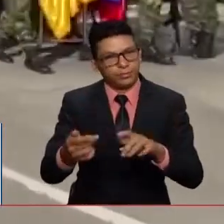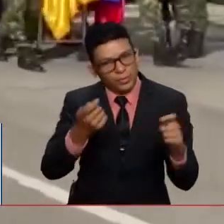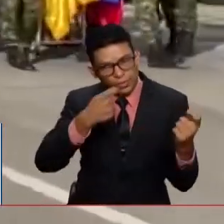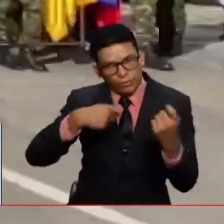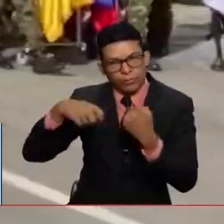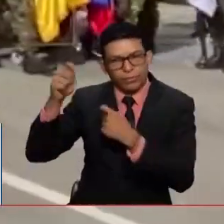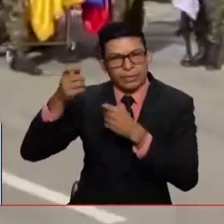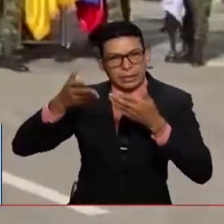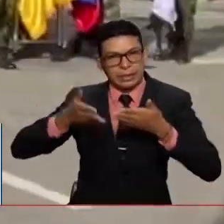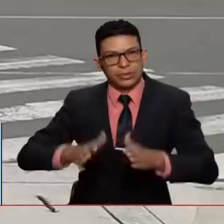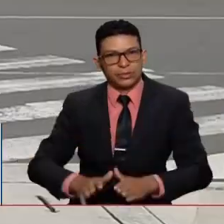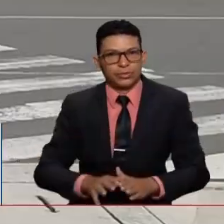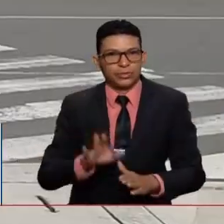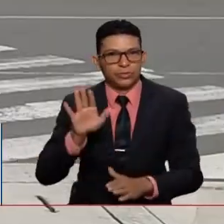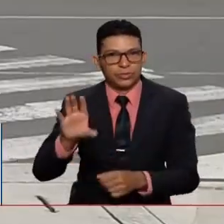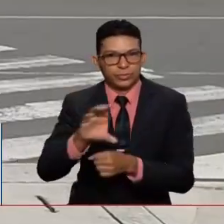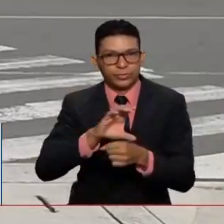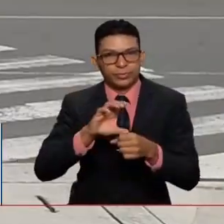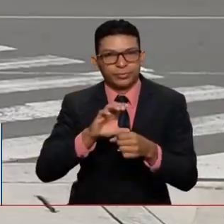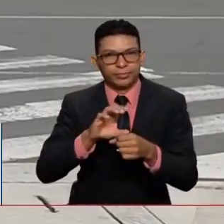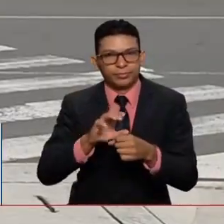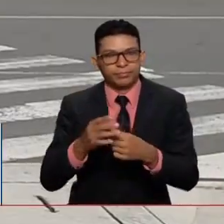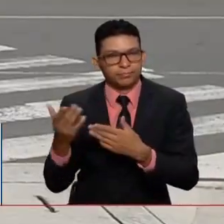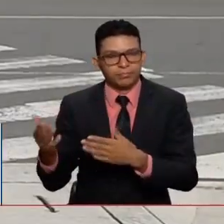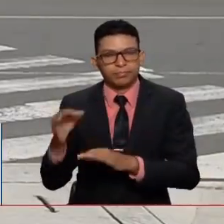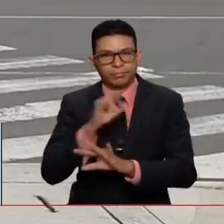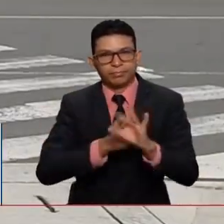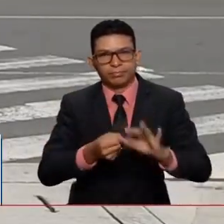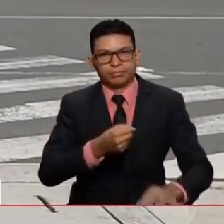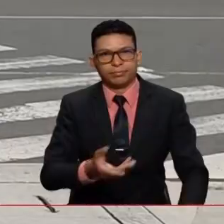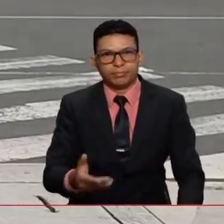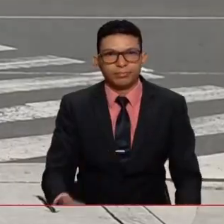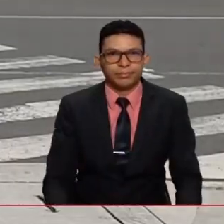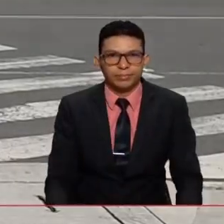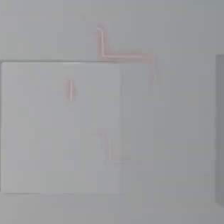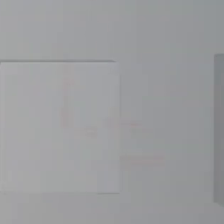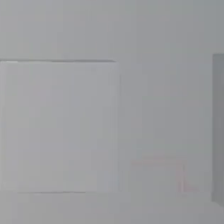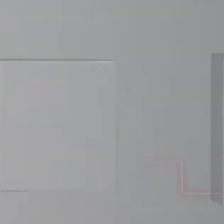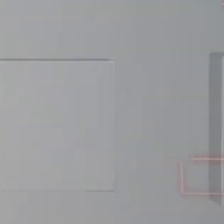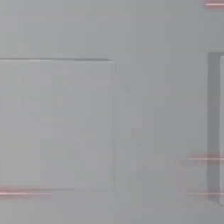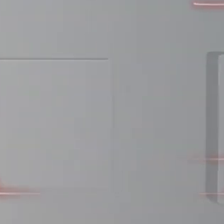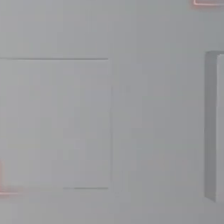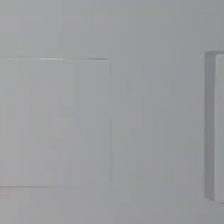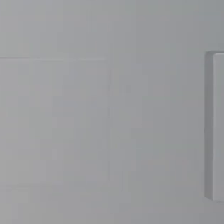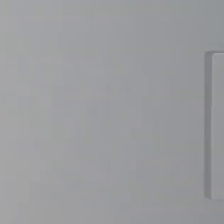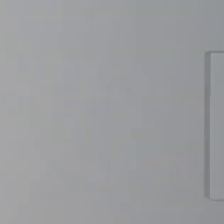sus sitios de origen. Winston Viracachapaba, Telepacífico Noticias.